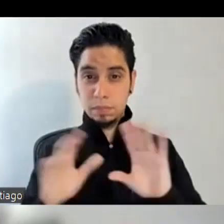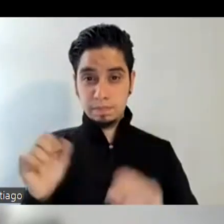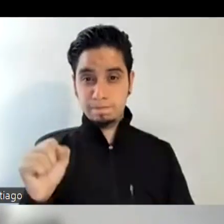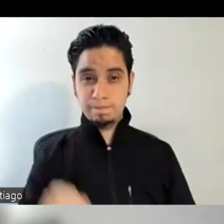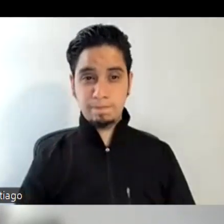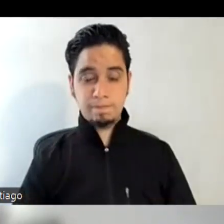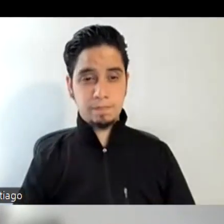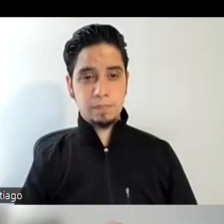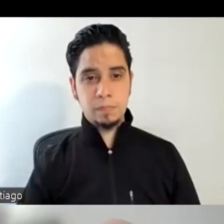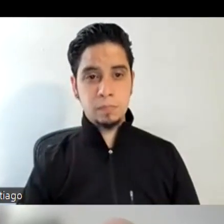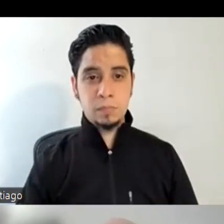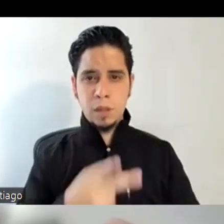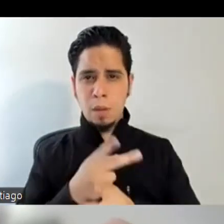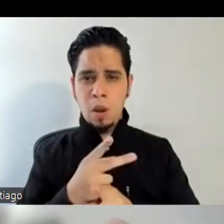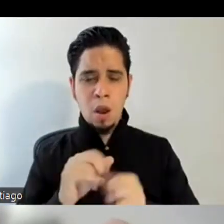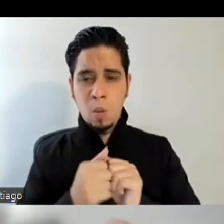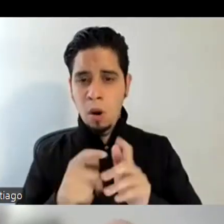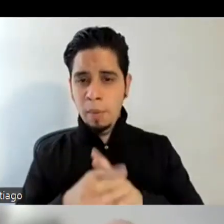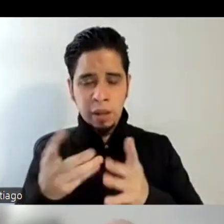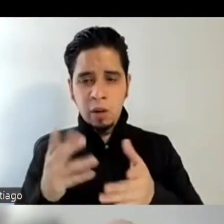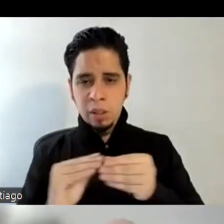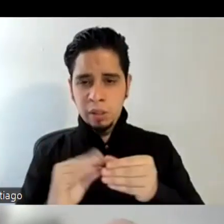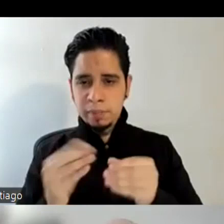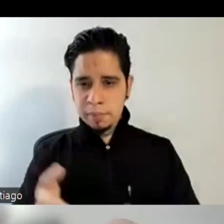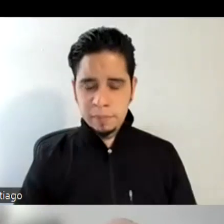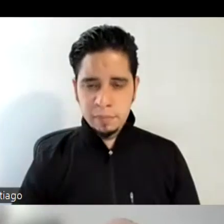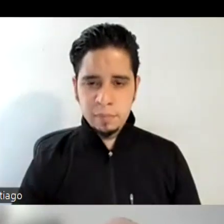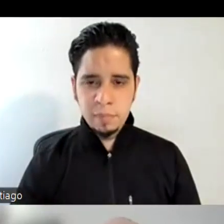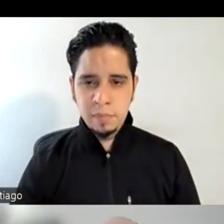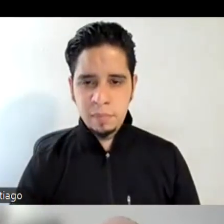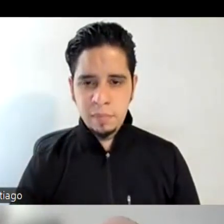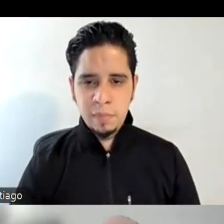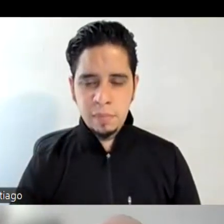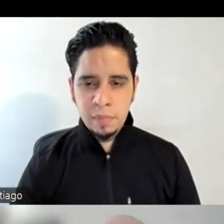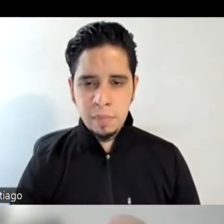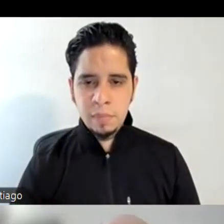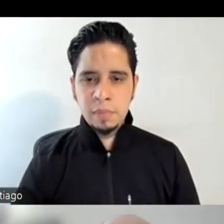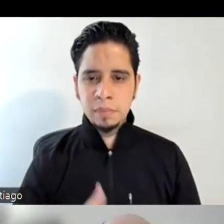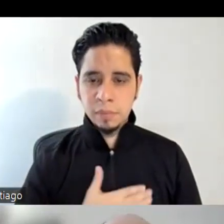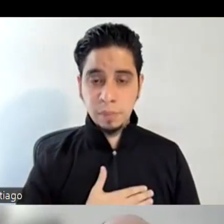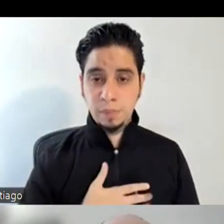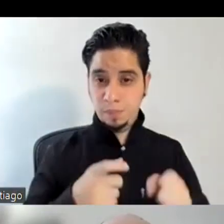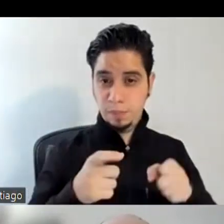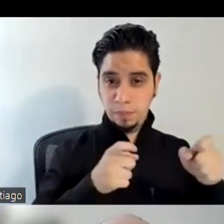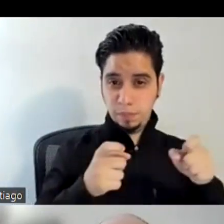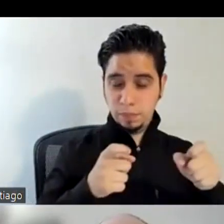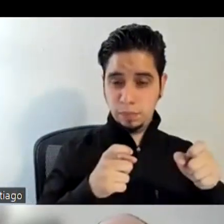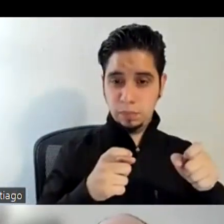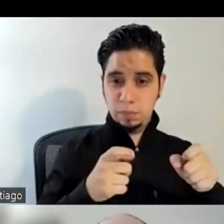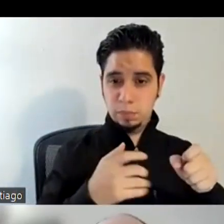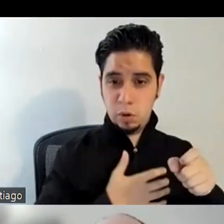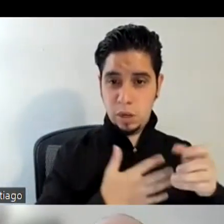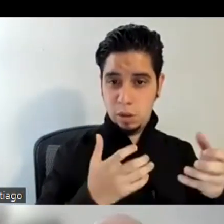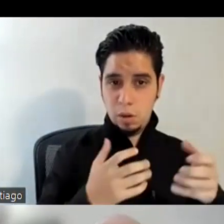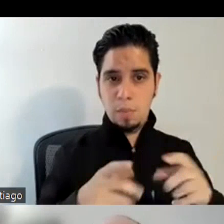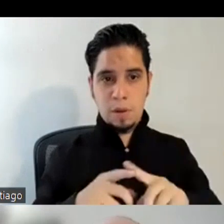entonces, ¿la producción cómo llega, o sea, a tu vida? Bueno, yo siempre digo que soy directora por vocación y productora por